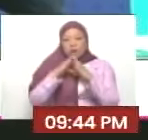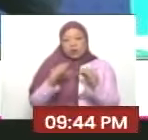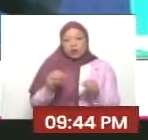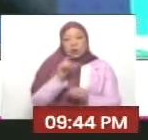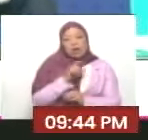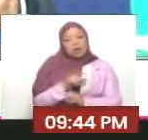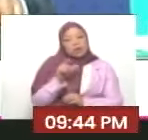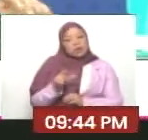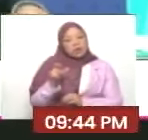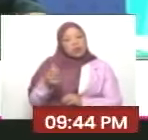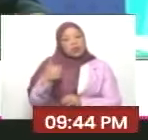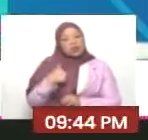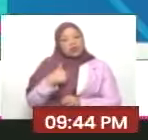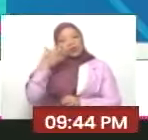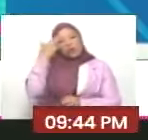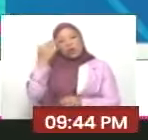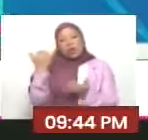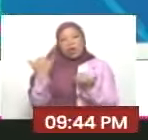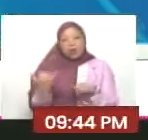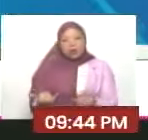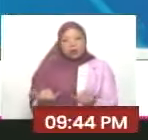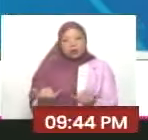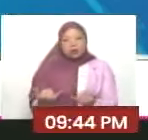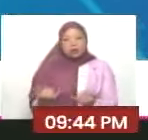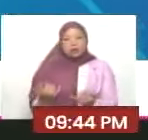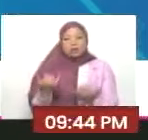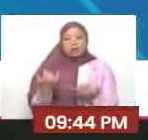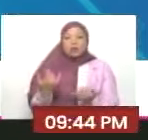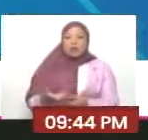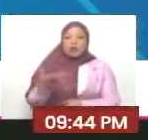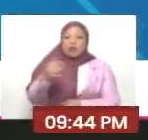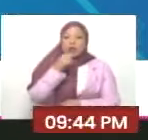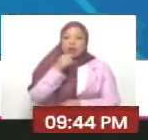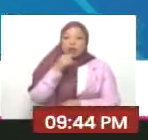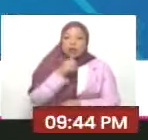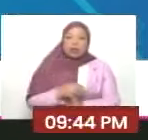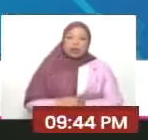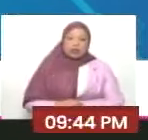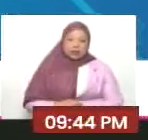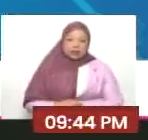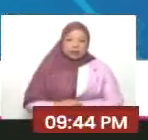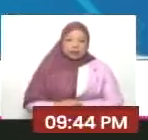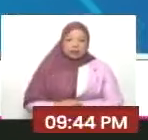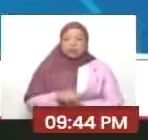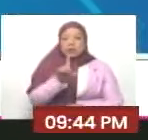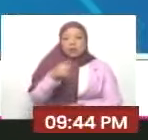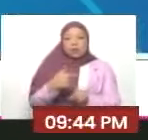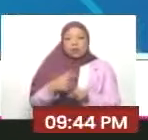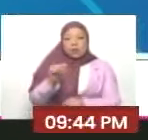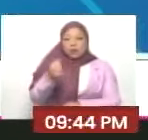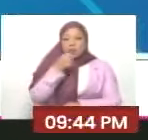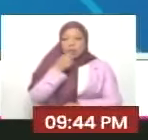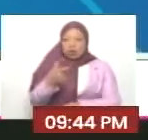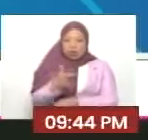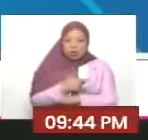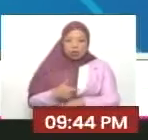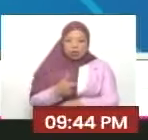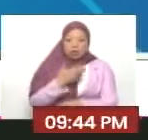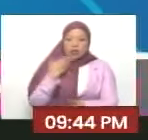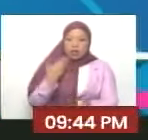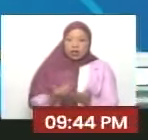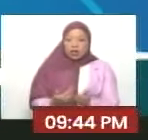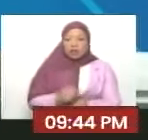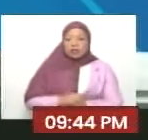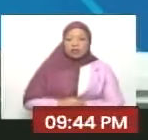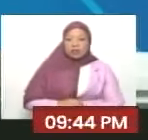ellos por allá. Y ahora vamos al momento más esperado. Después del 1x10, Jocelyn, gracias. Gracias a usted, presidente.